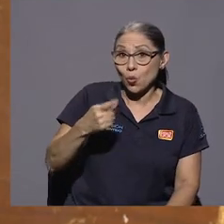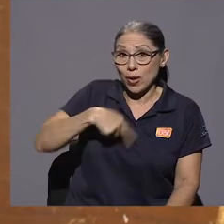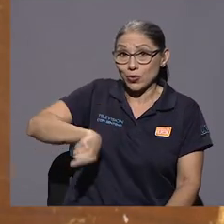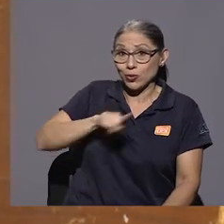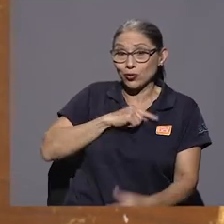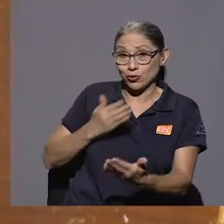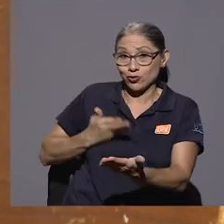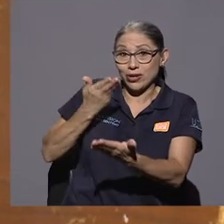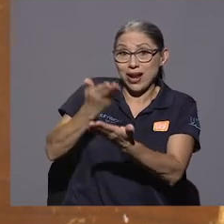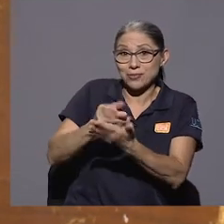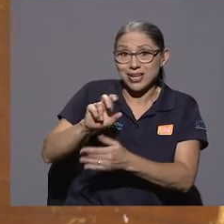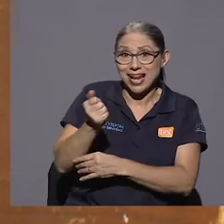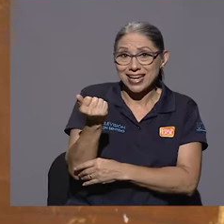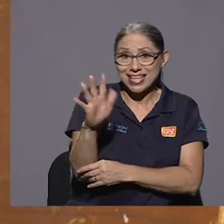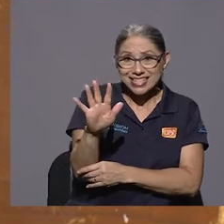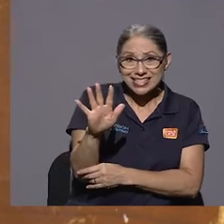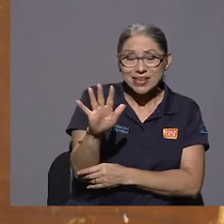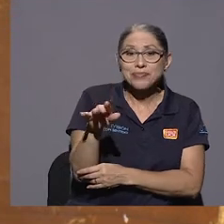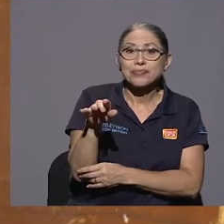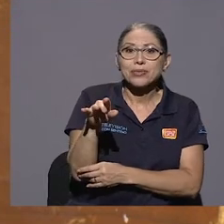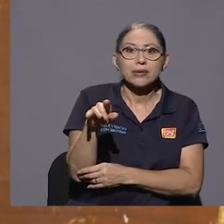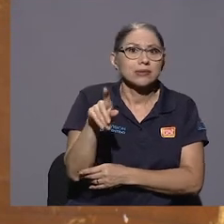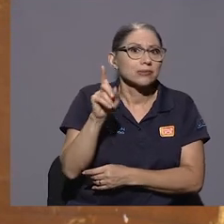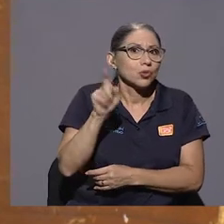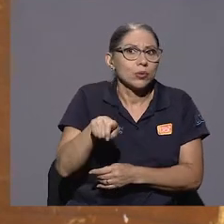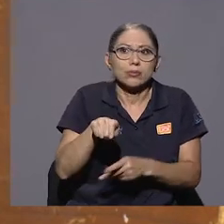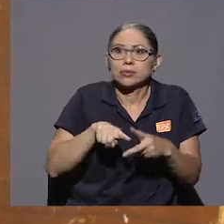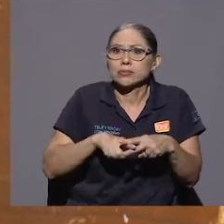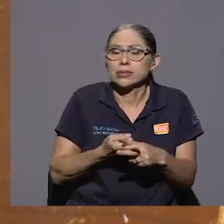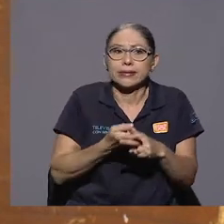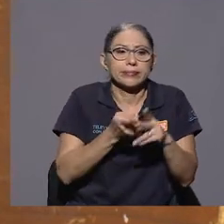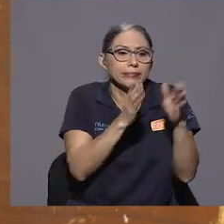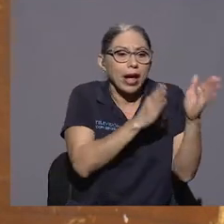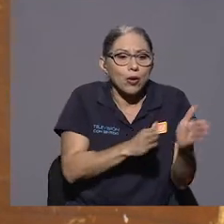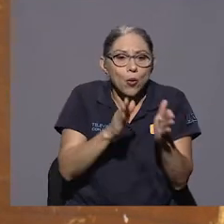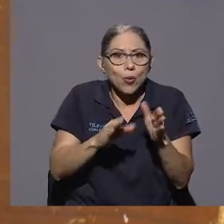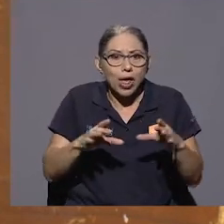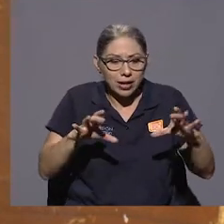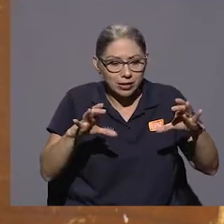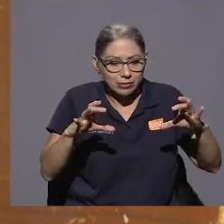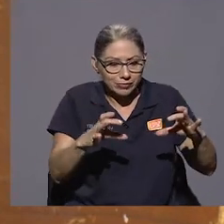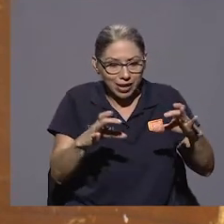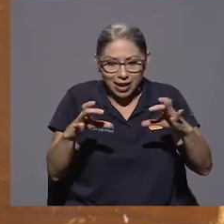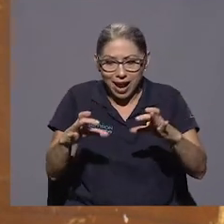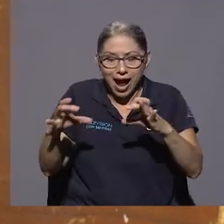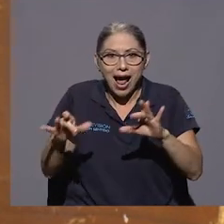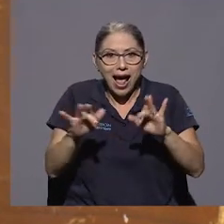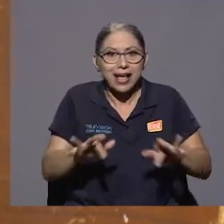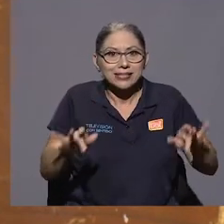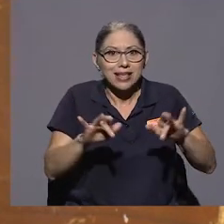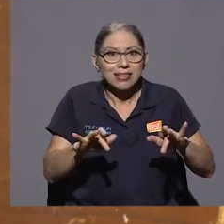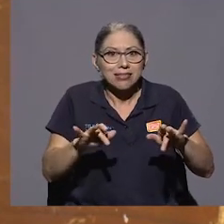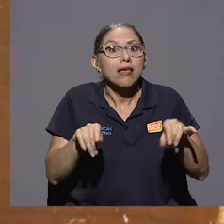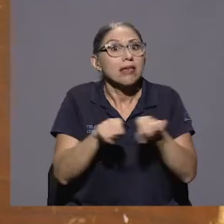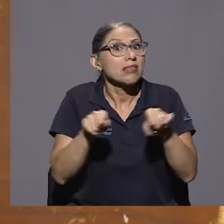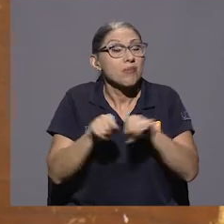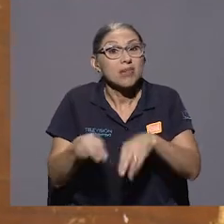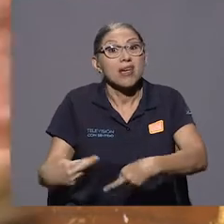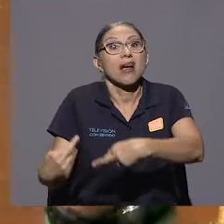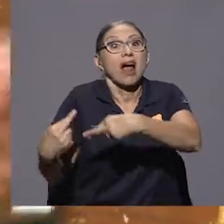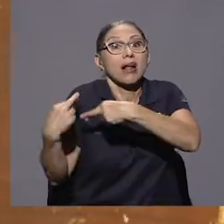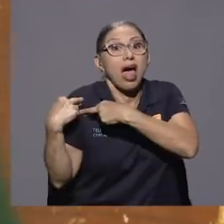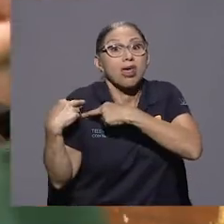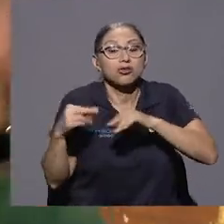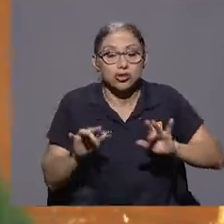cuando llegamos al Canal 15, pues nos tocó desde acomodar cassettes hasta ser los encargados de transmisión. O sea,